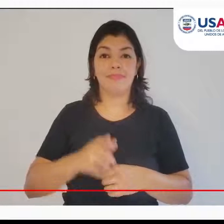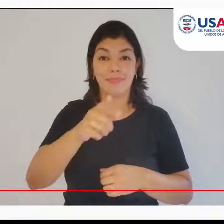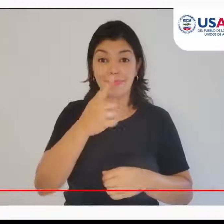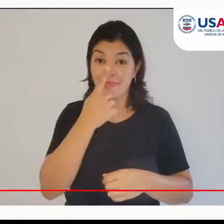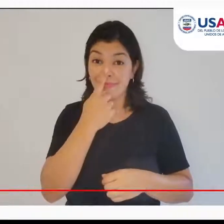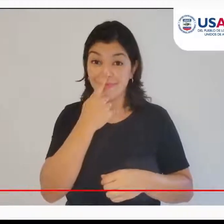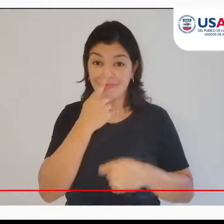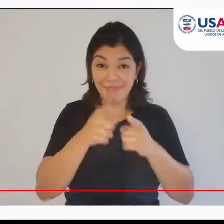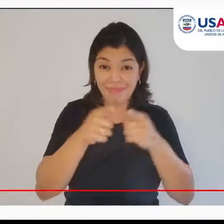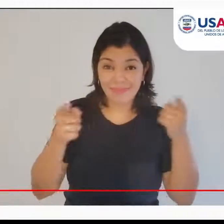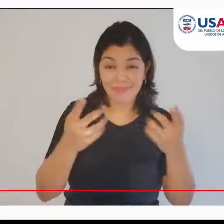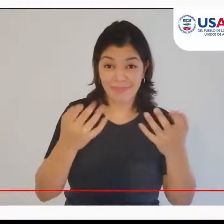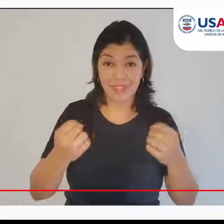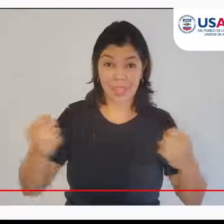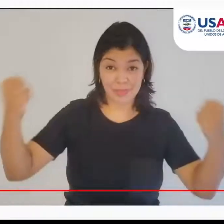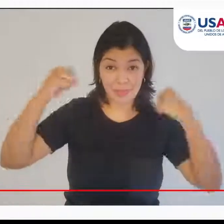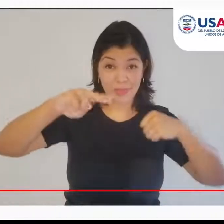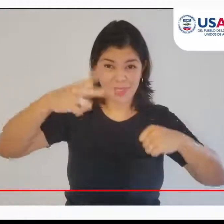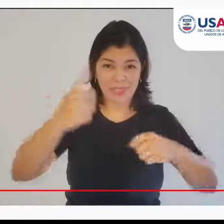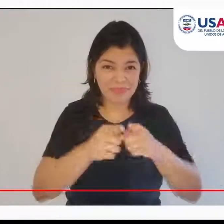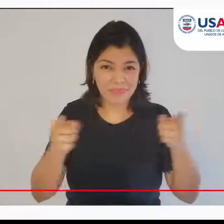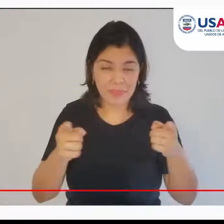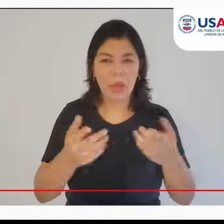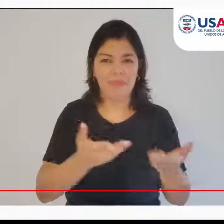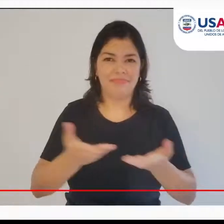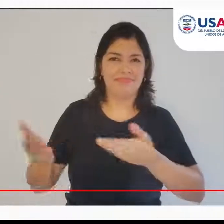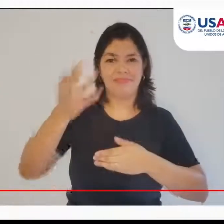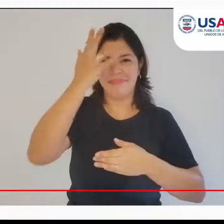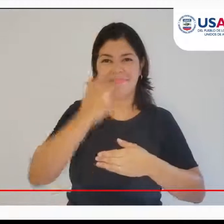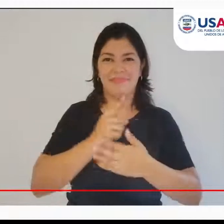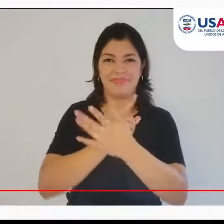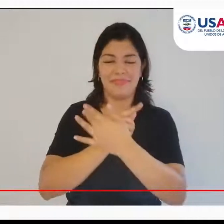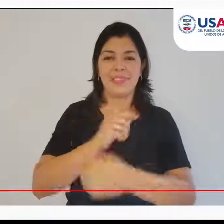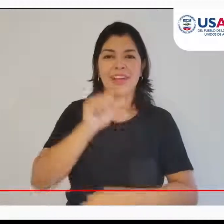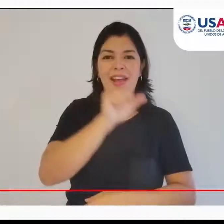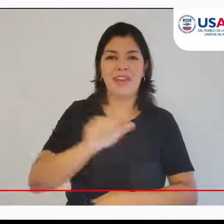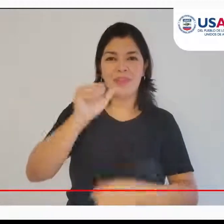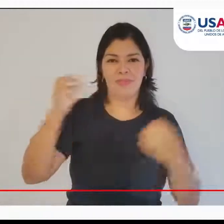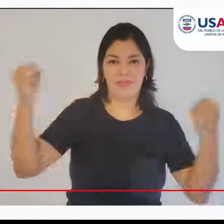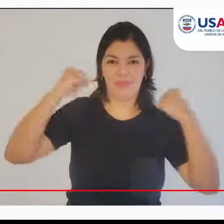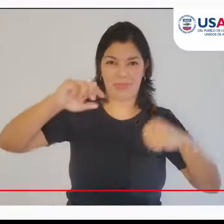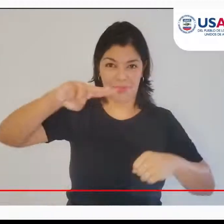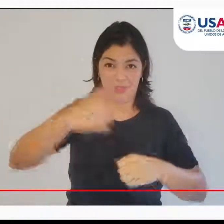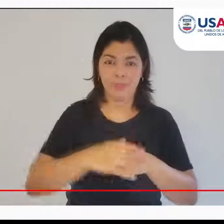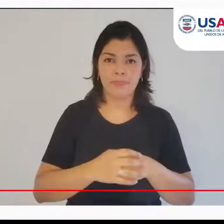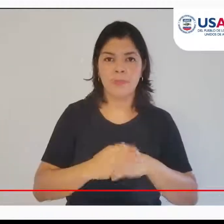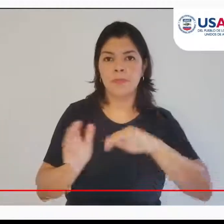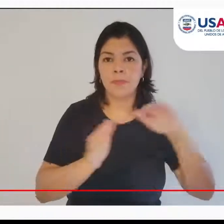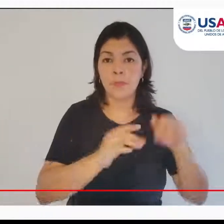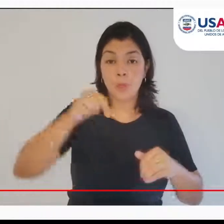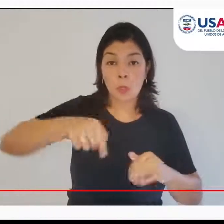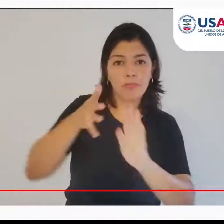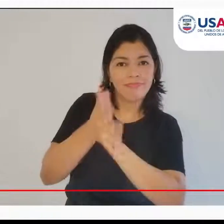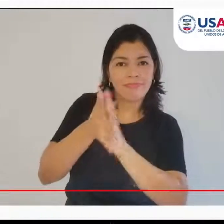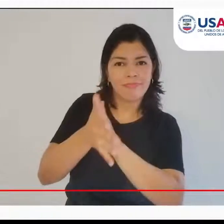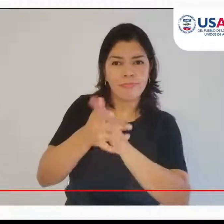Si les interesa conocer un poco más de Sport Power 2, nos pueden encontrar en redes sociales como @SportPower2, y si nos quieren contar qué